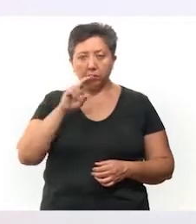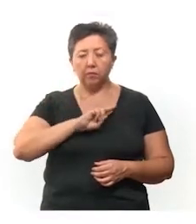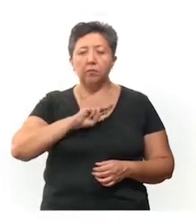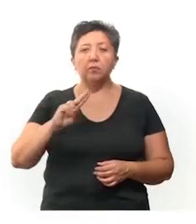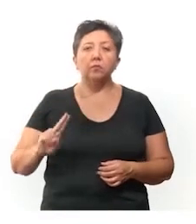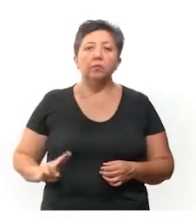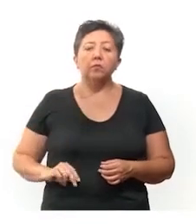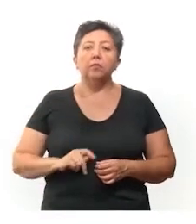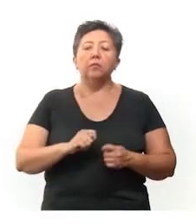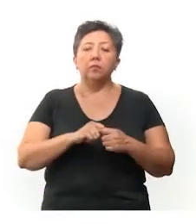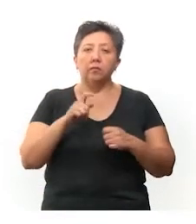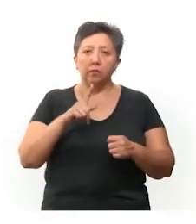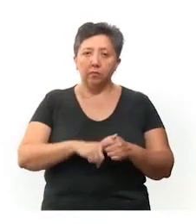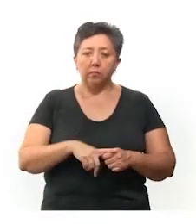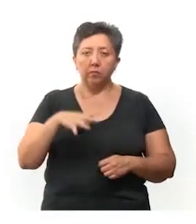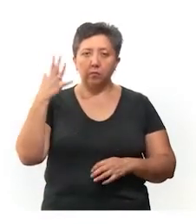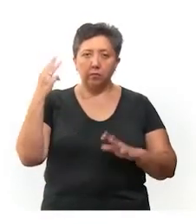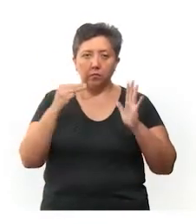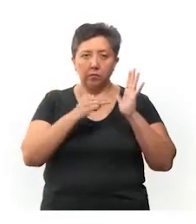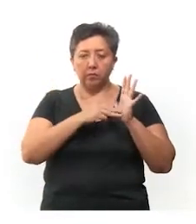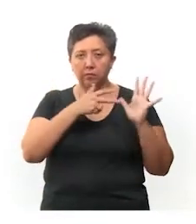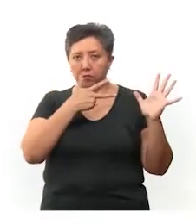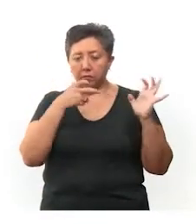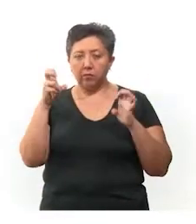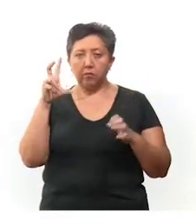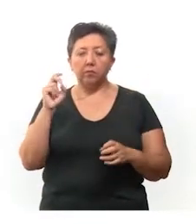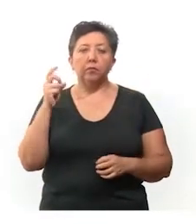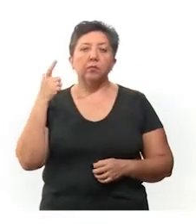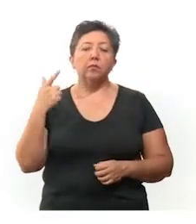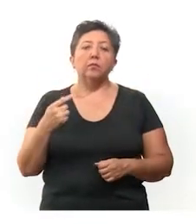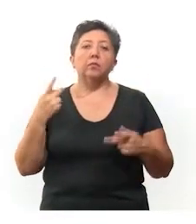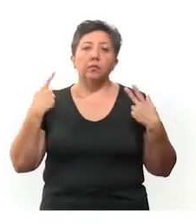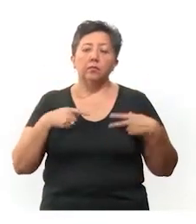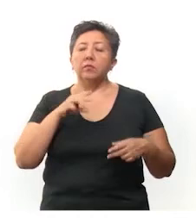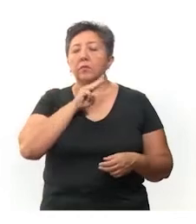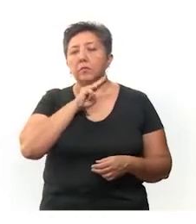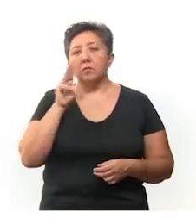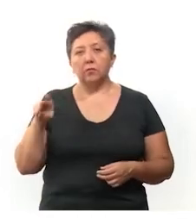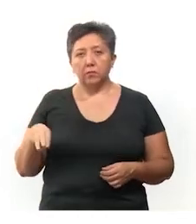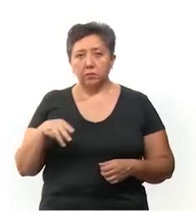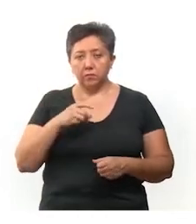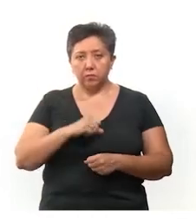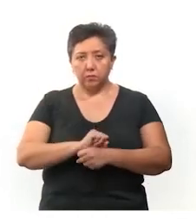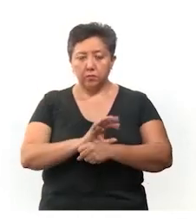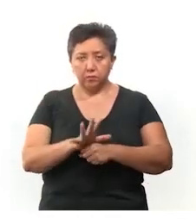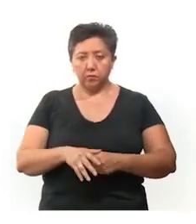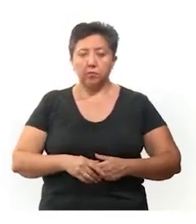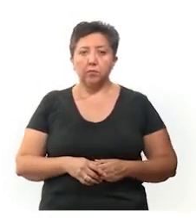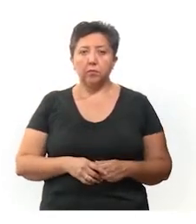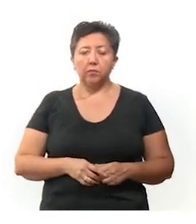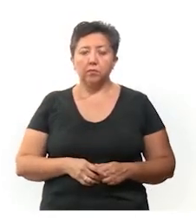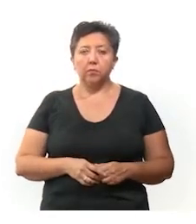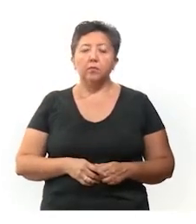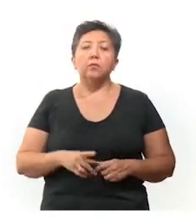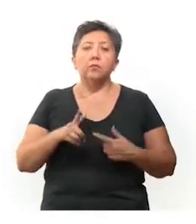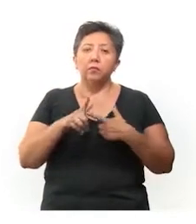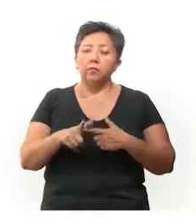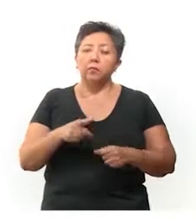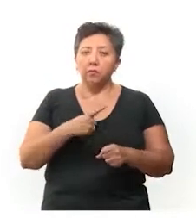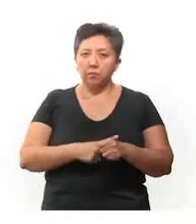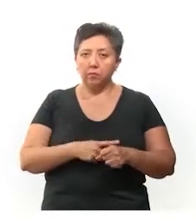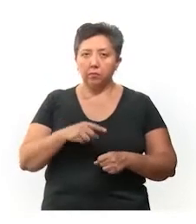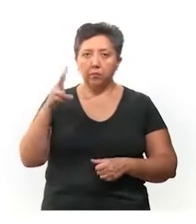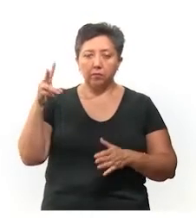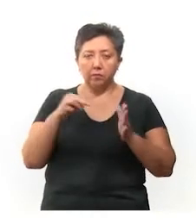Humán. En total, son 4.837 las personas fallecidas a causa del coronavirus. De los casos